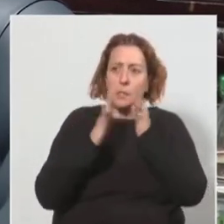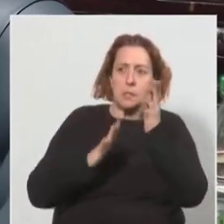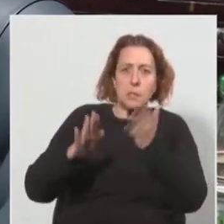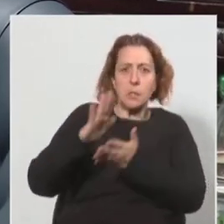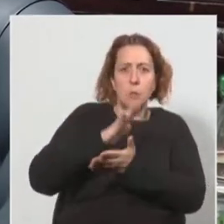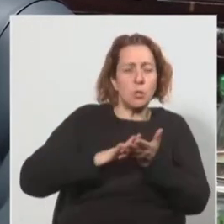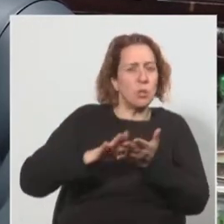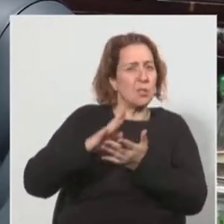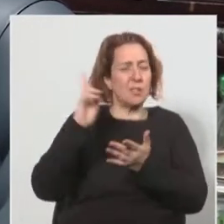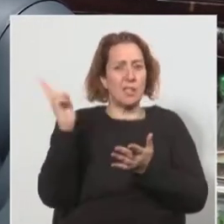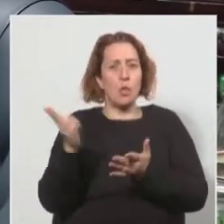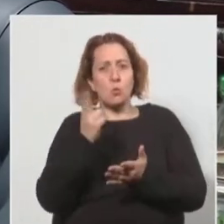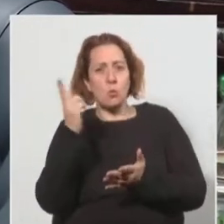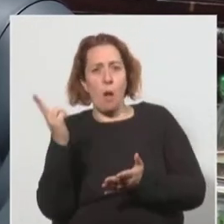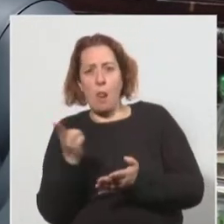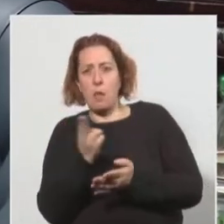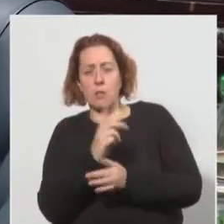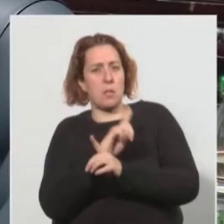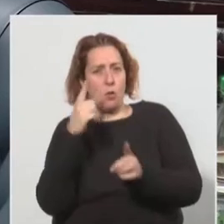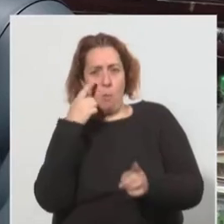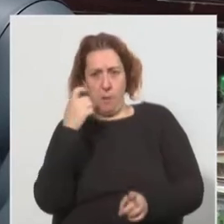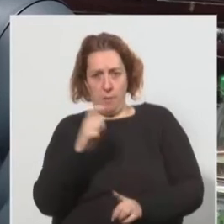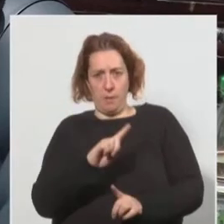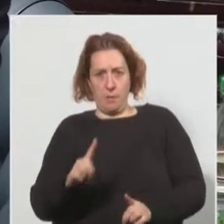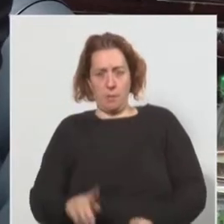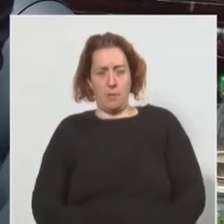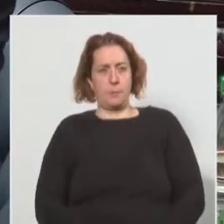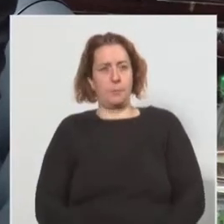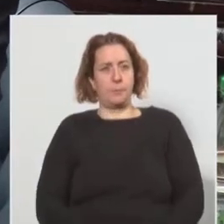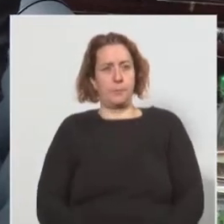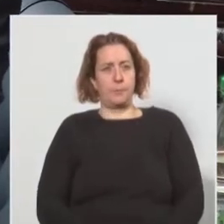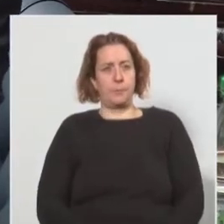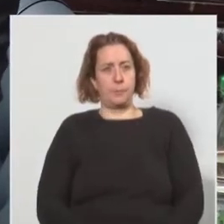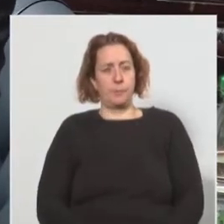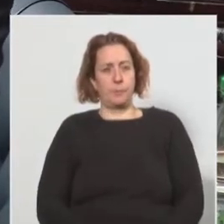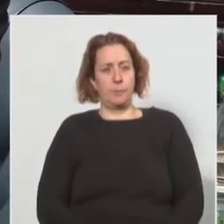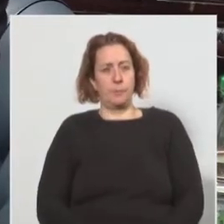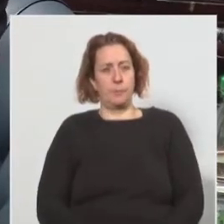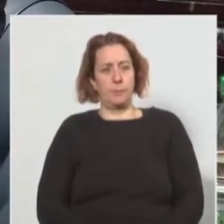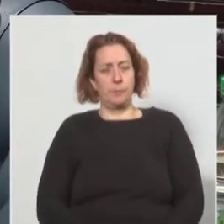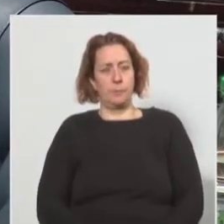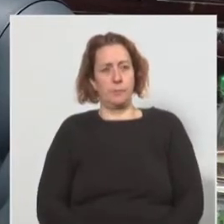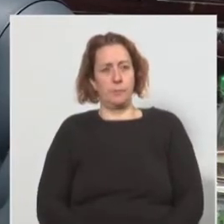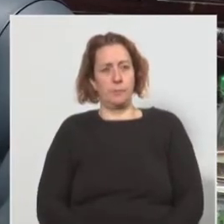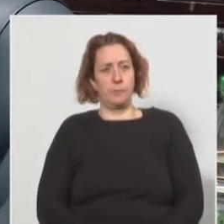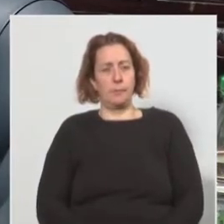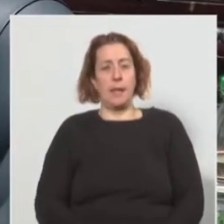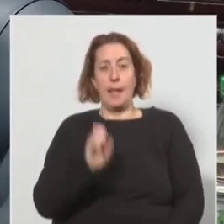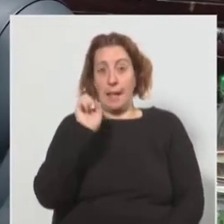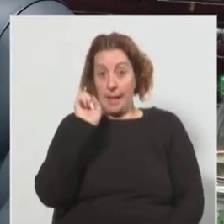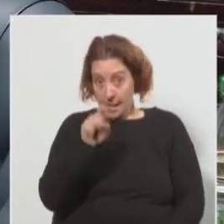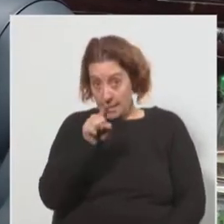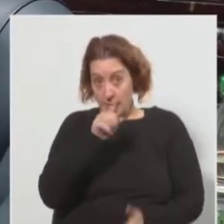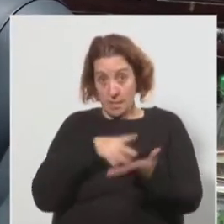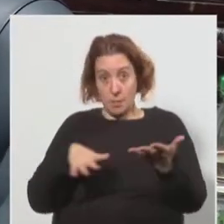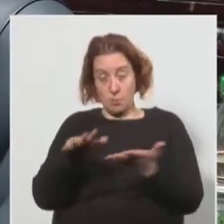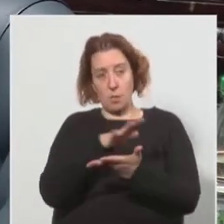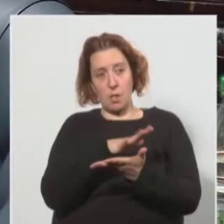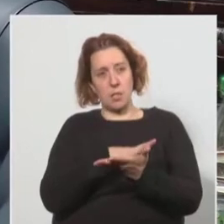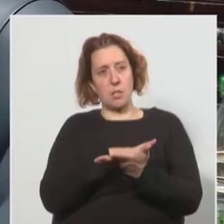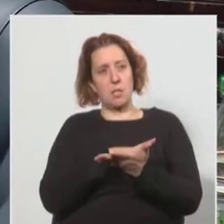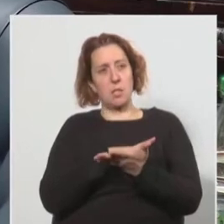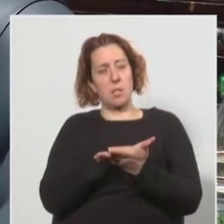circunstancias inusuales y no previstas. En esas circunstancias,